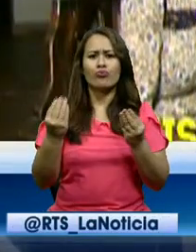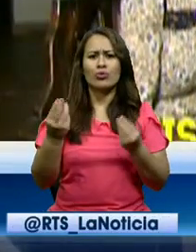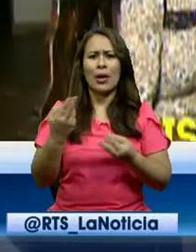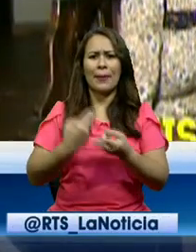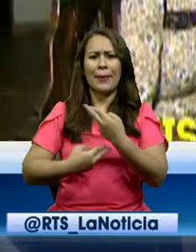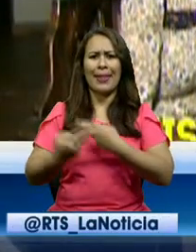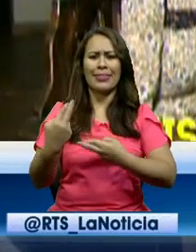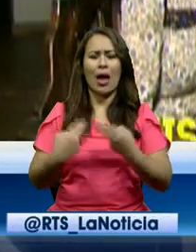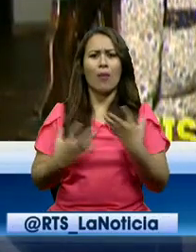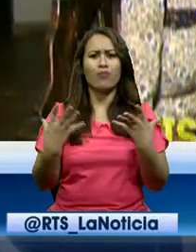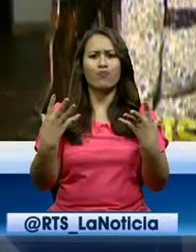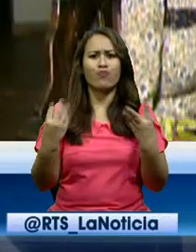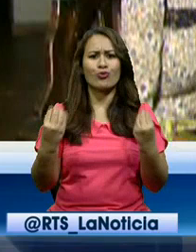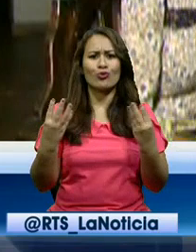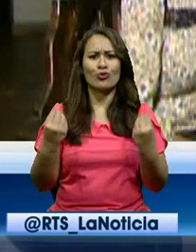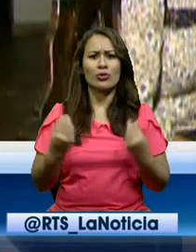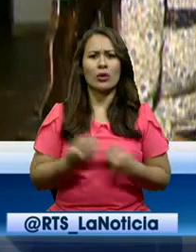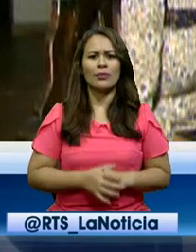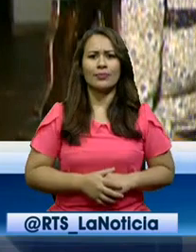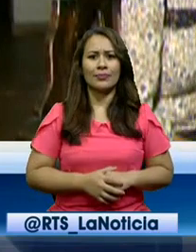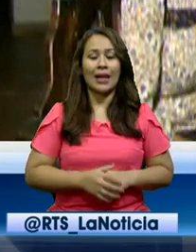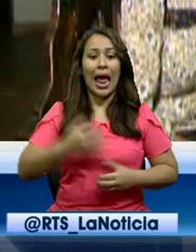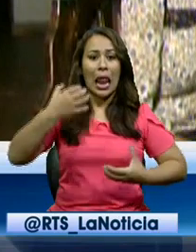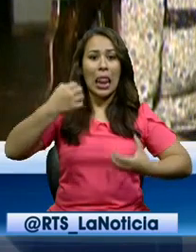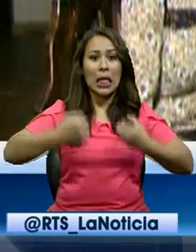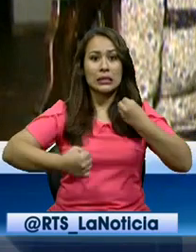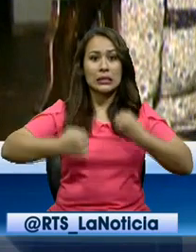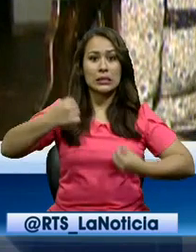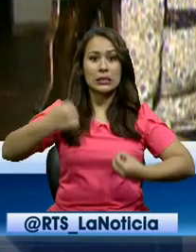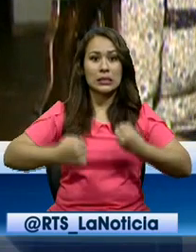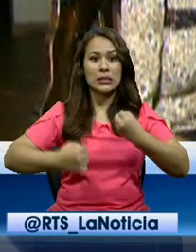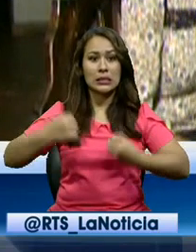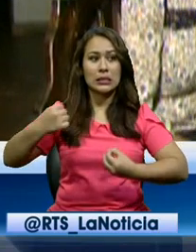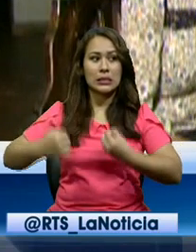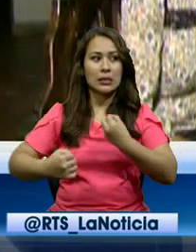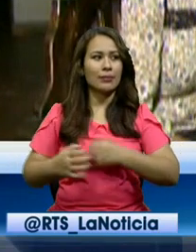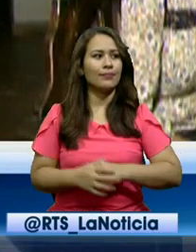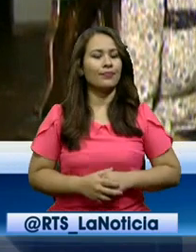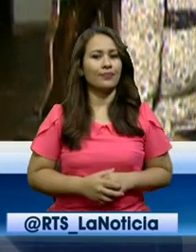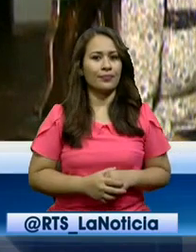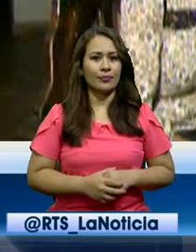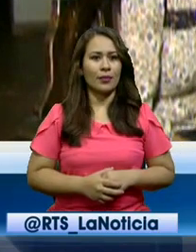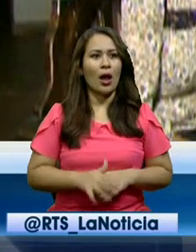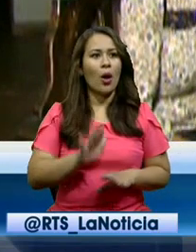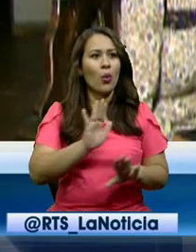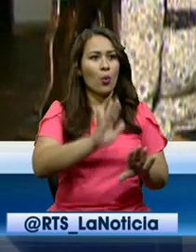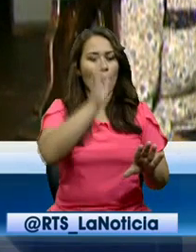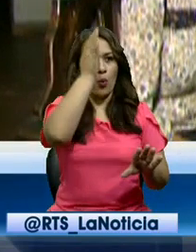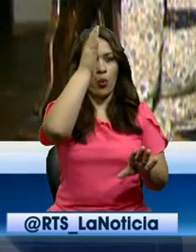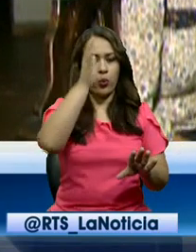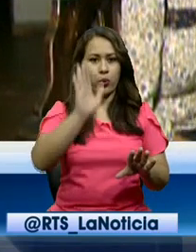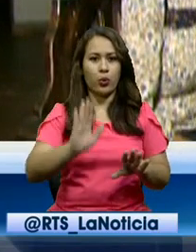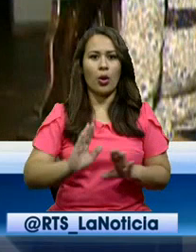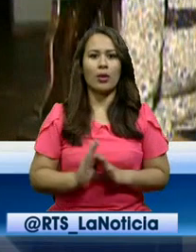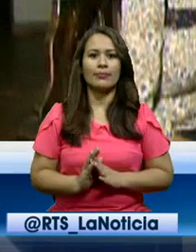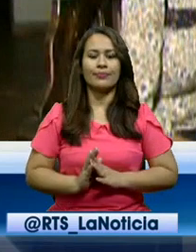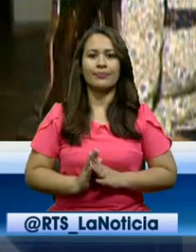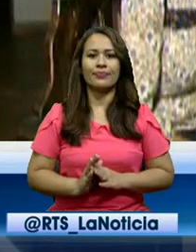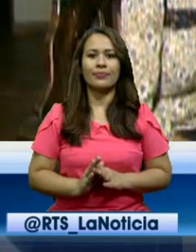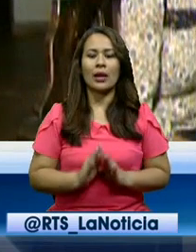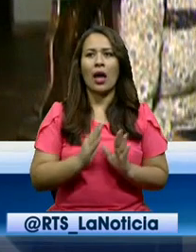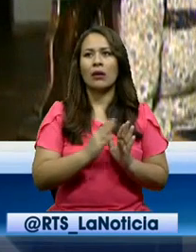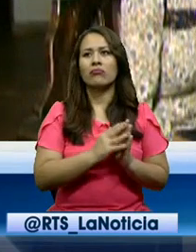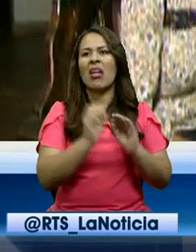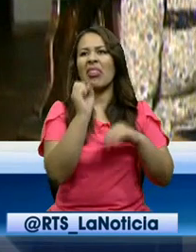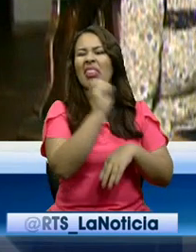la gran mayoría productoras de leche. Vino el boom de la floricultura y dejaron un poco, se pasaron a otro